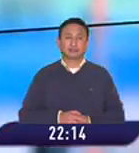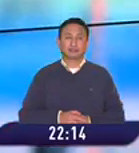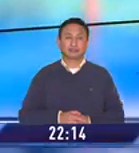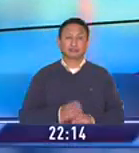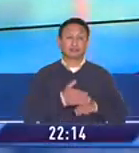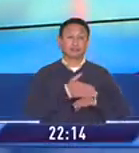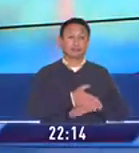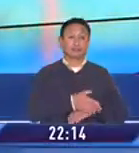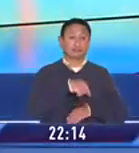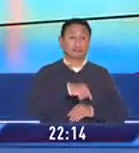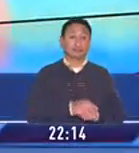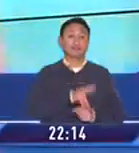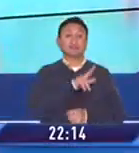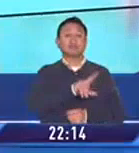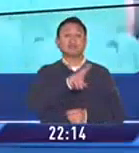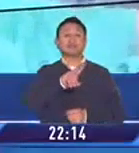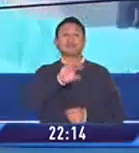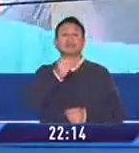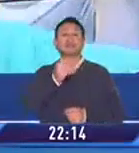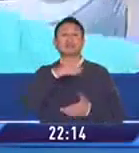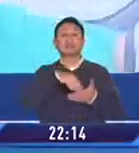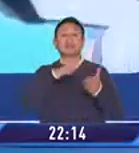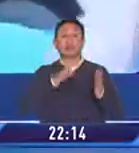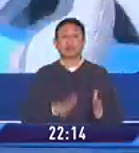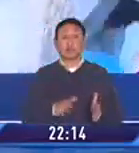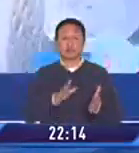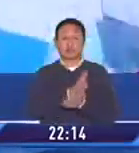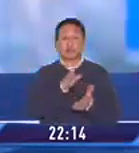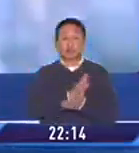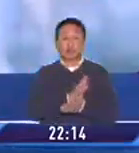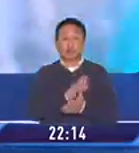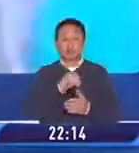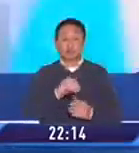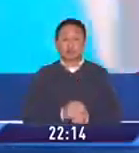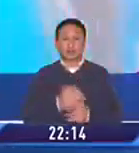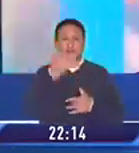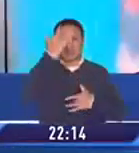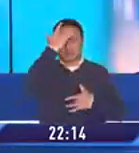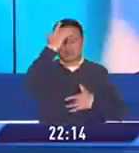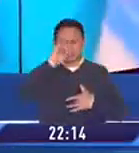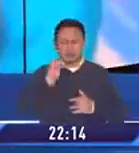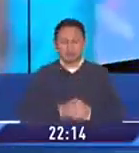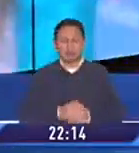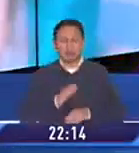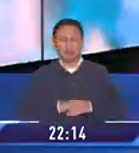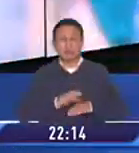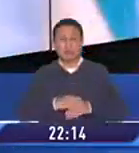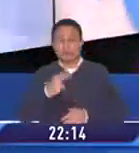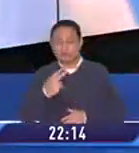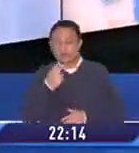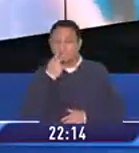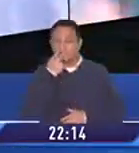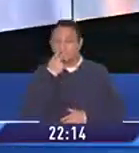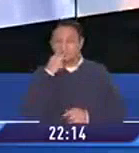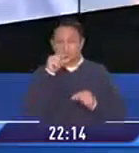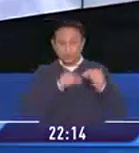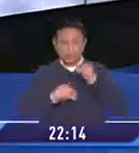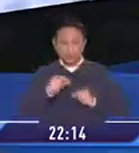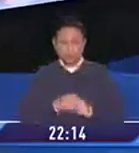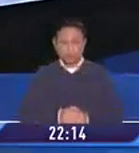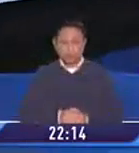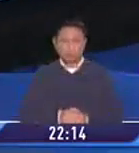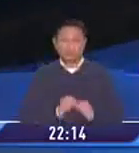Más adelante, 32 jóvenes estudiantes de una unidad se habrían intoxicado después de inhalar una sustancia química que se